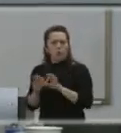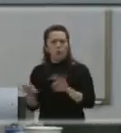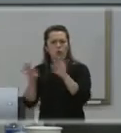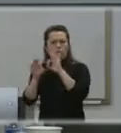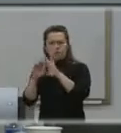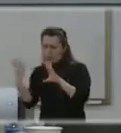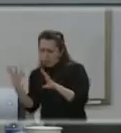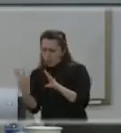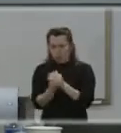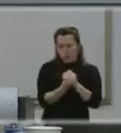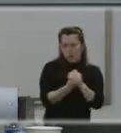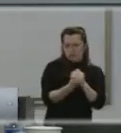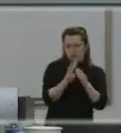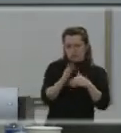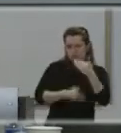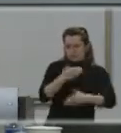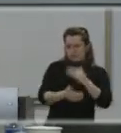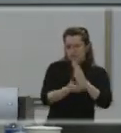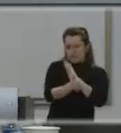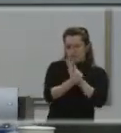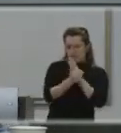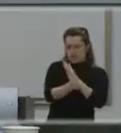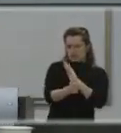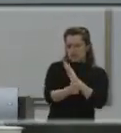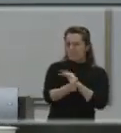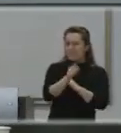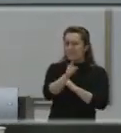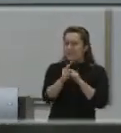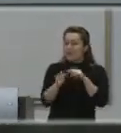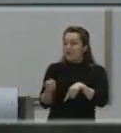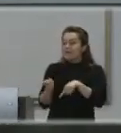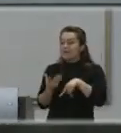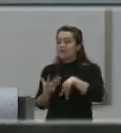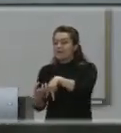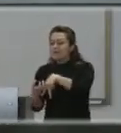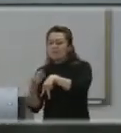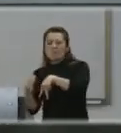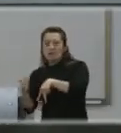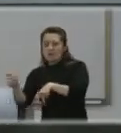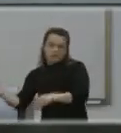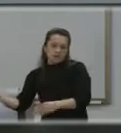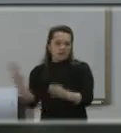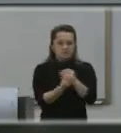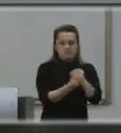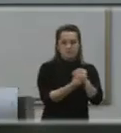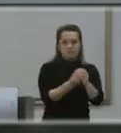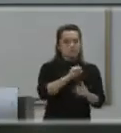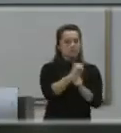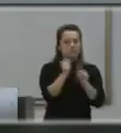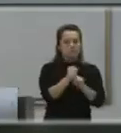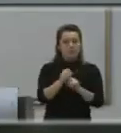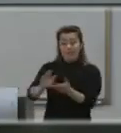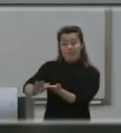de habilidades, pero cuando la intención es esa, que la persona sea incluida socialmente, no arreglarla o no que se